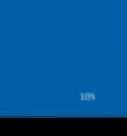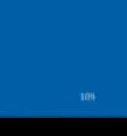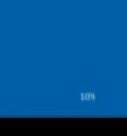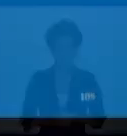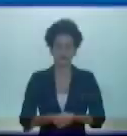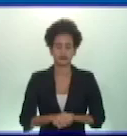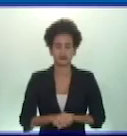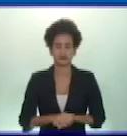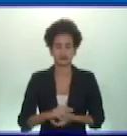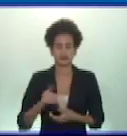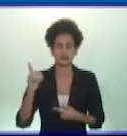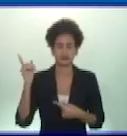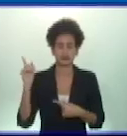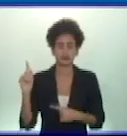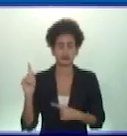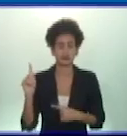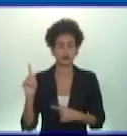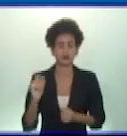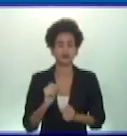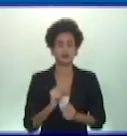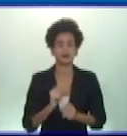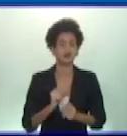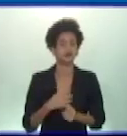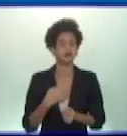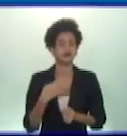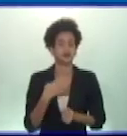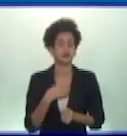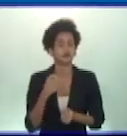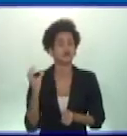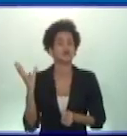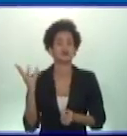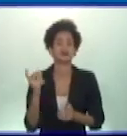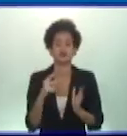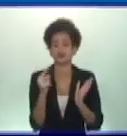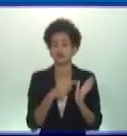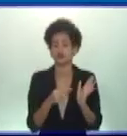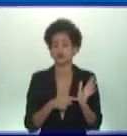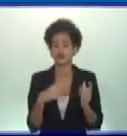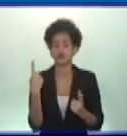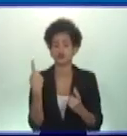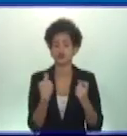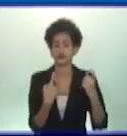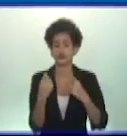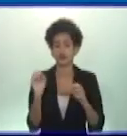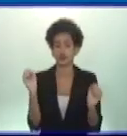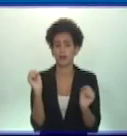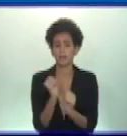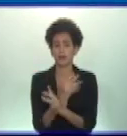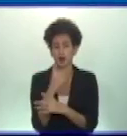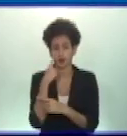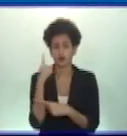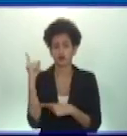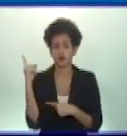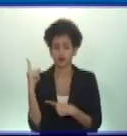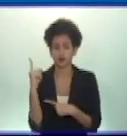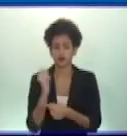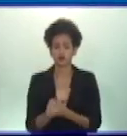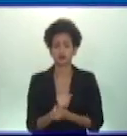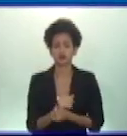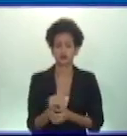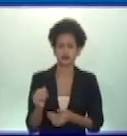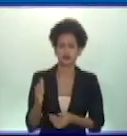En este caso, tenemos que deben calcular los datos que faltan en cada caso. Una tabla muy similar a una de las actividades que